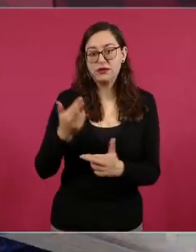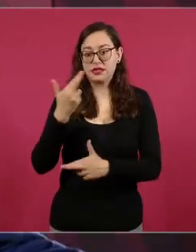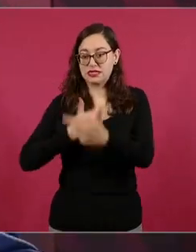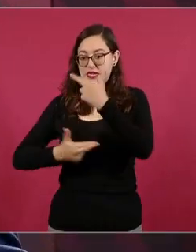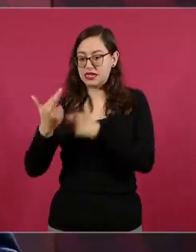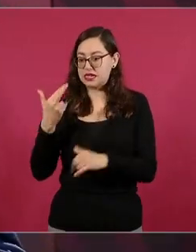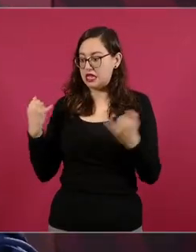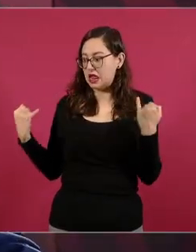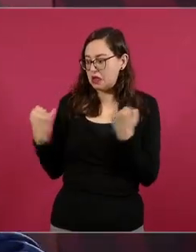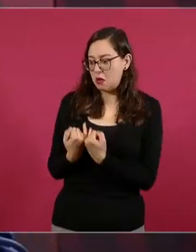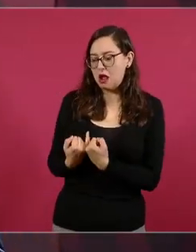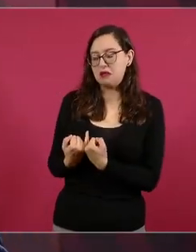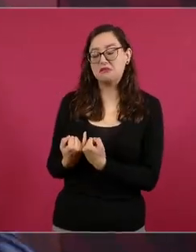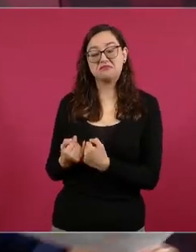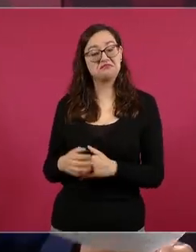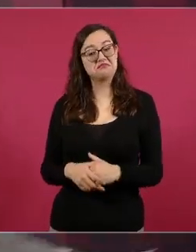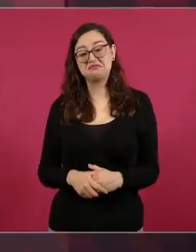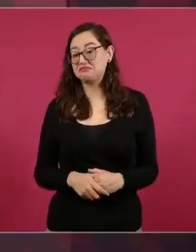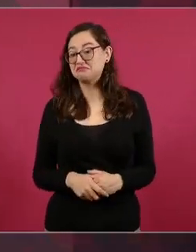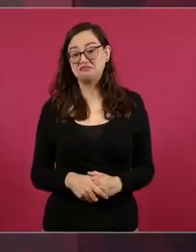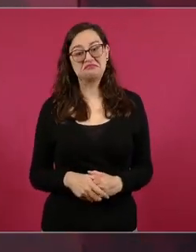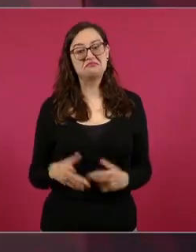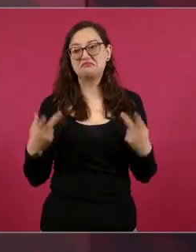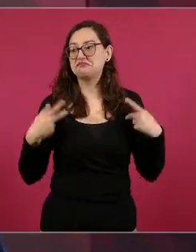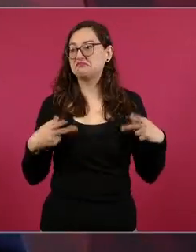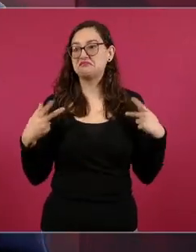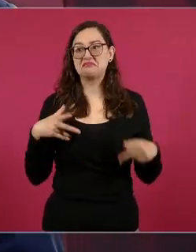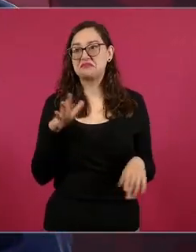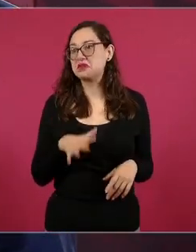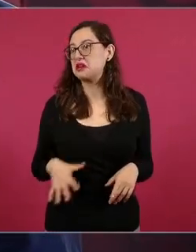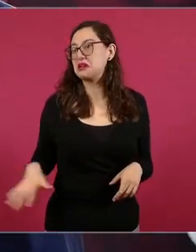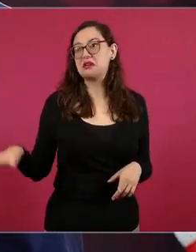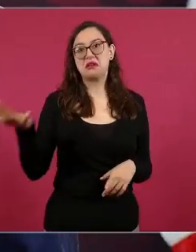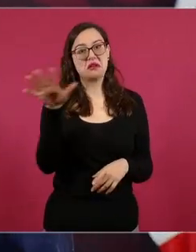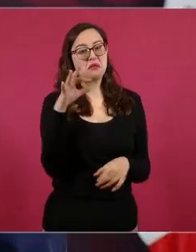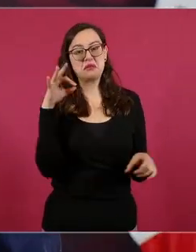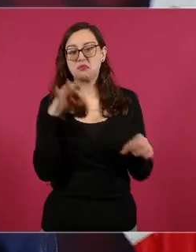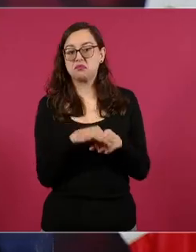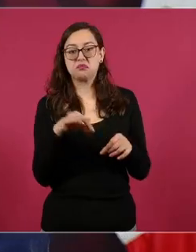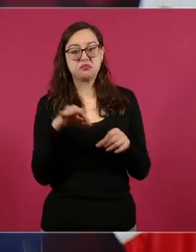enojados, mucho, muy enojados.